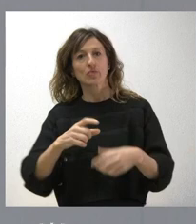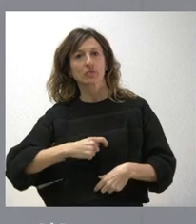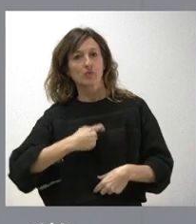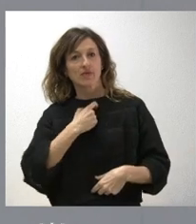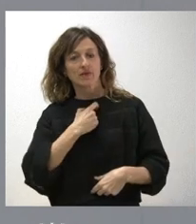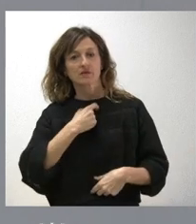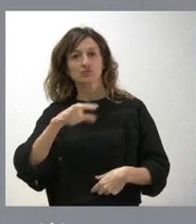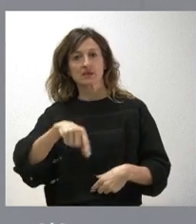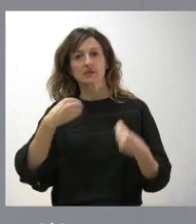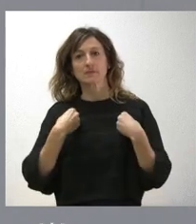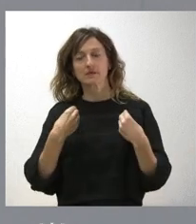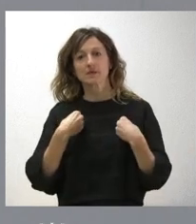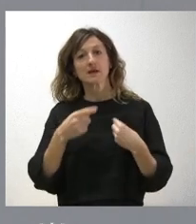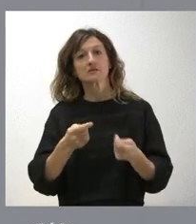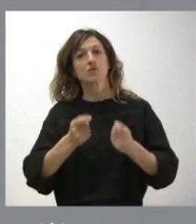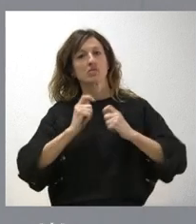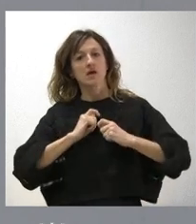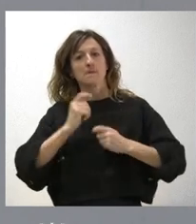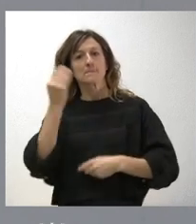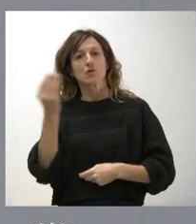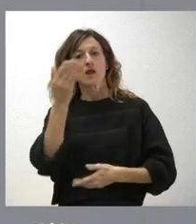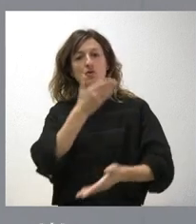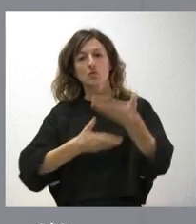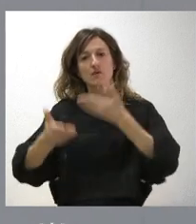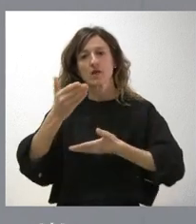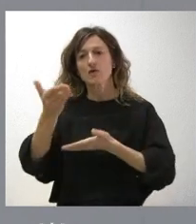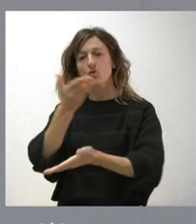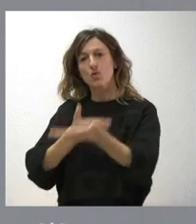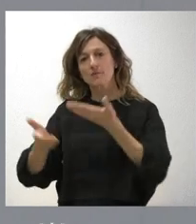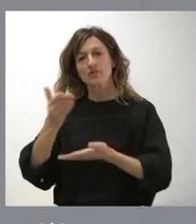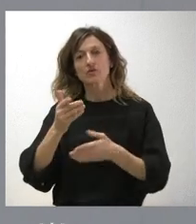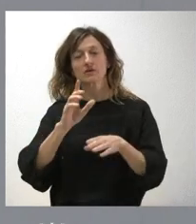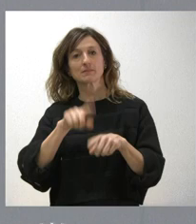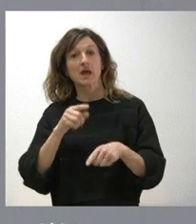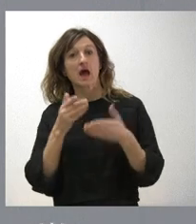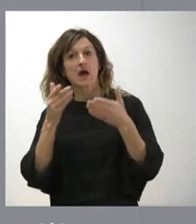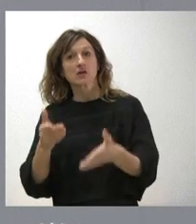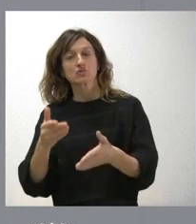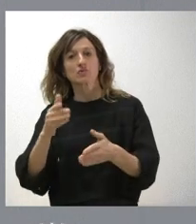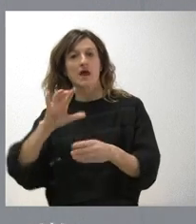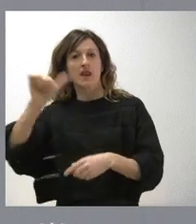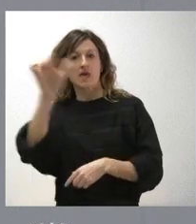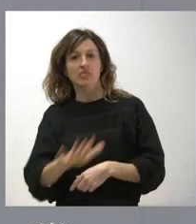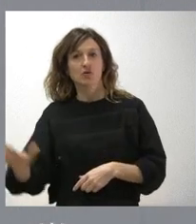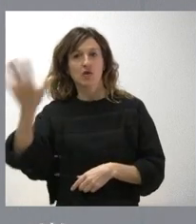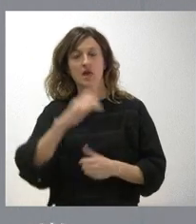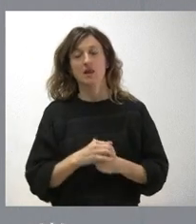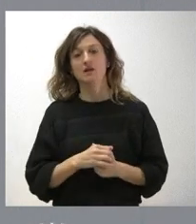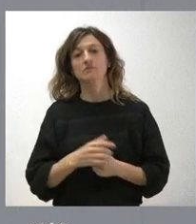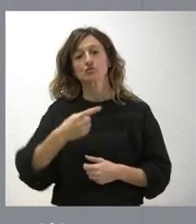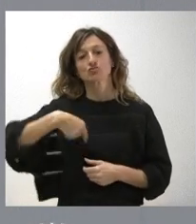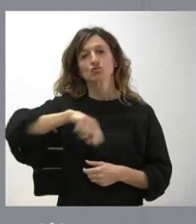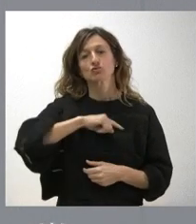esto nos permitirá Sin lugar a dudas mejorar la colaboración la cooperación y contribuir con ello a la mejora en el ámbito nacional porque nosotros siempre lo hacemos